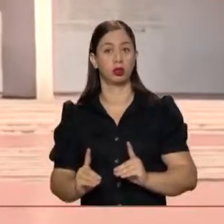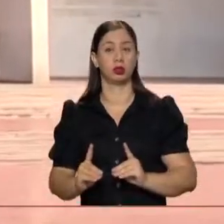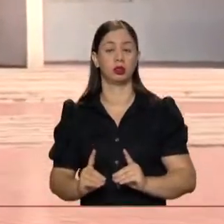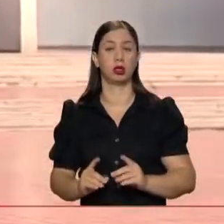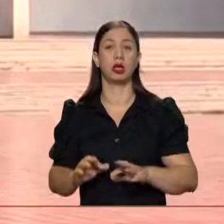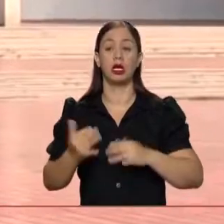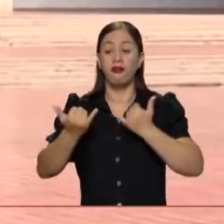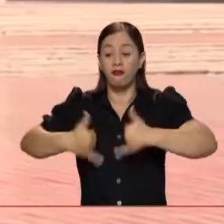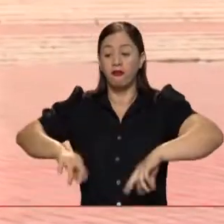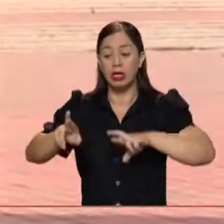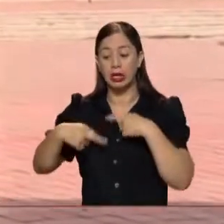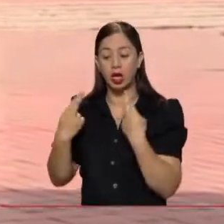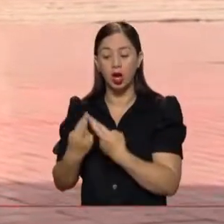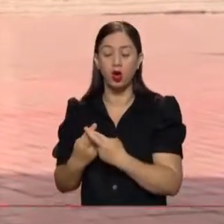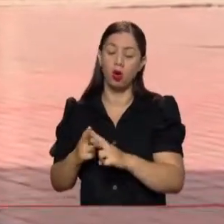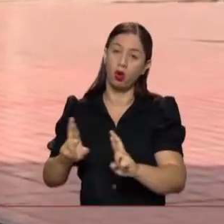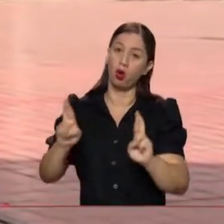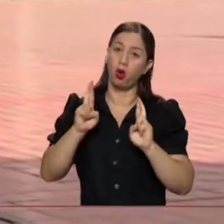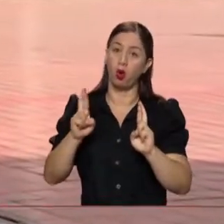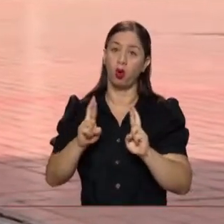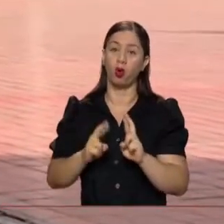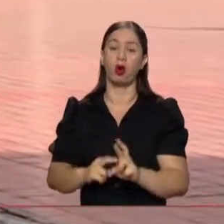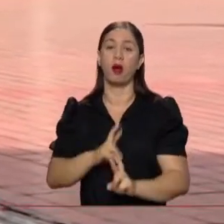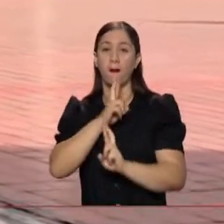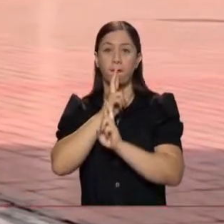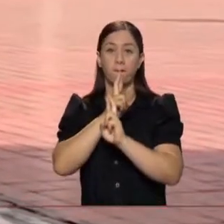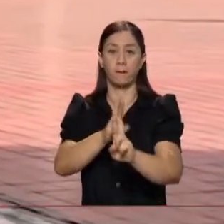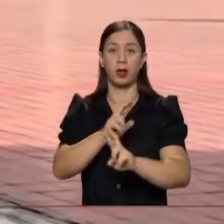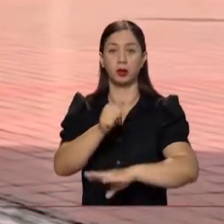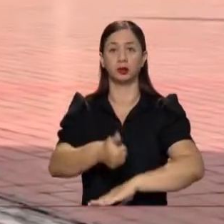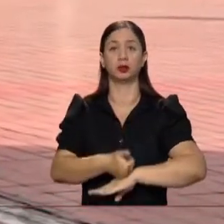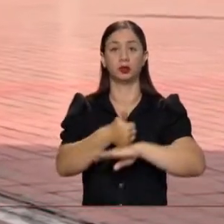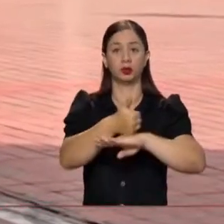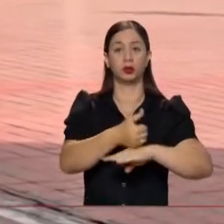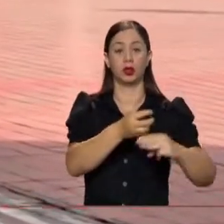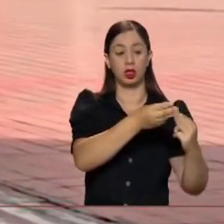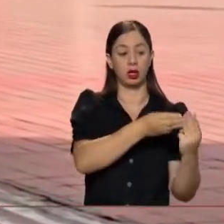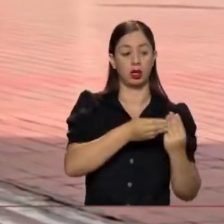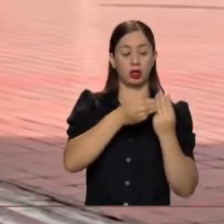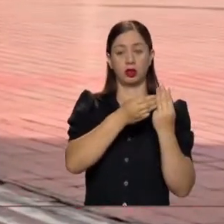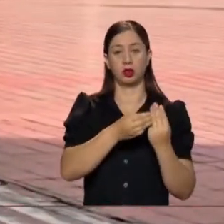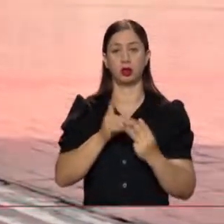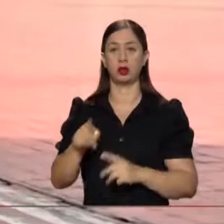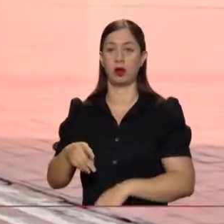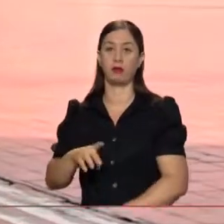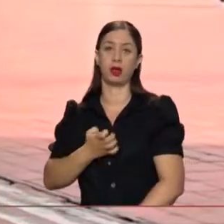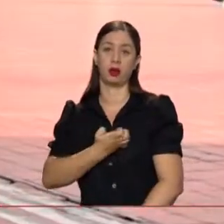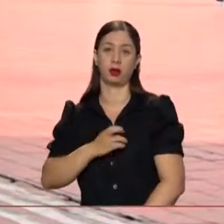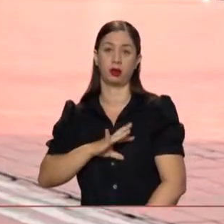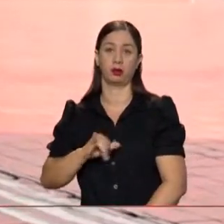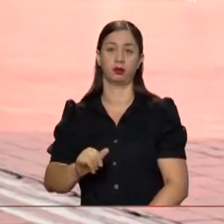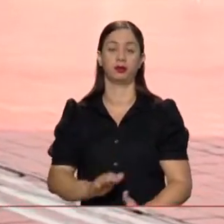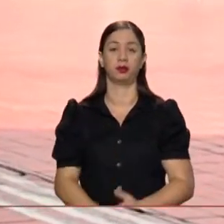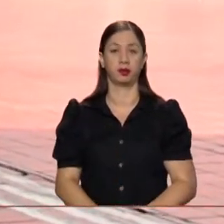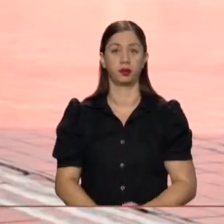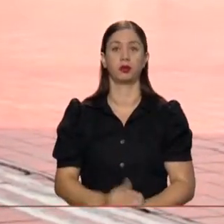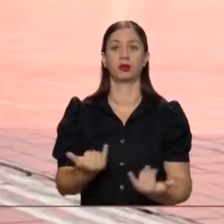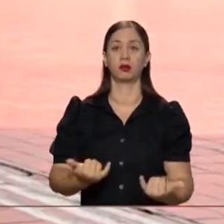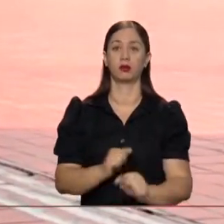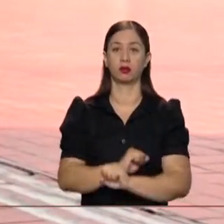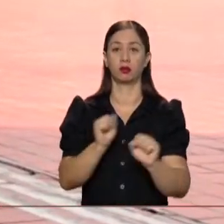esa reunión pues hayan resultados por parte de las autoridades tanto de Cali como del distrito. Información a esta hora